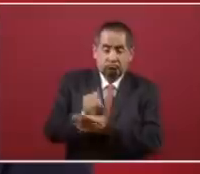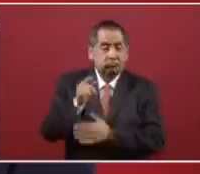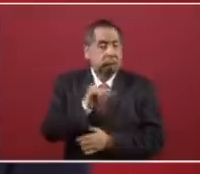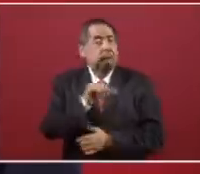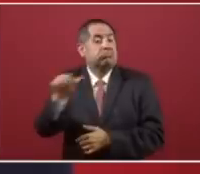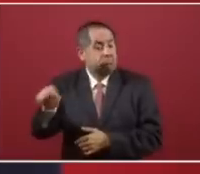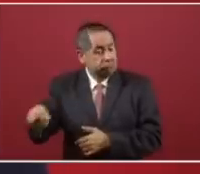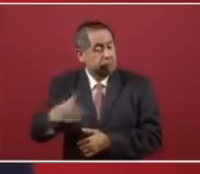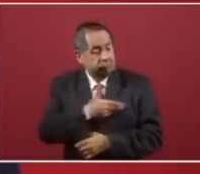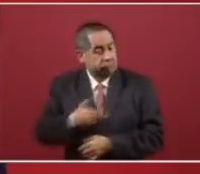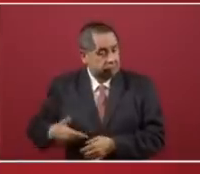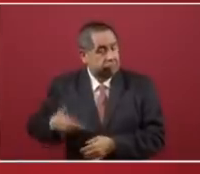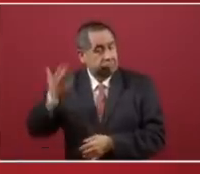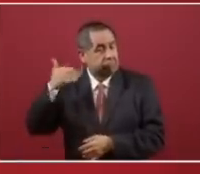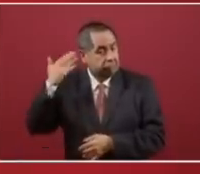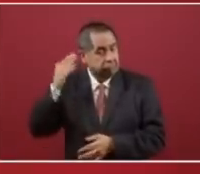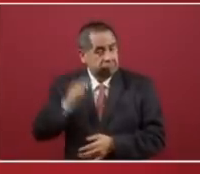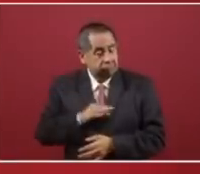x